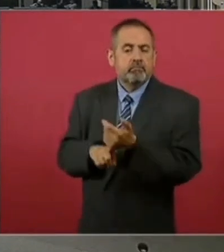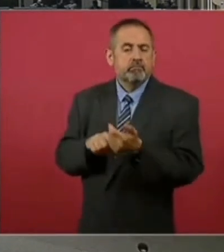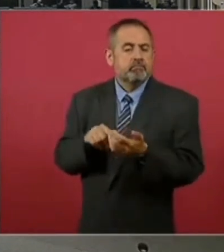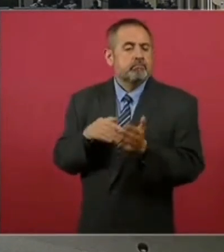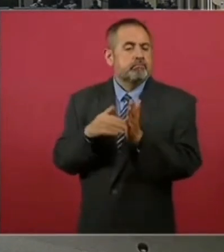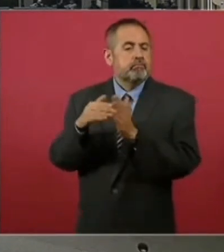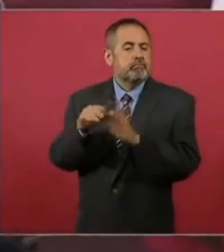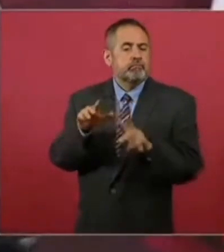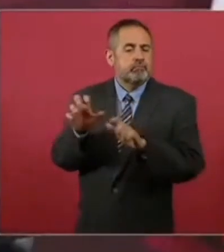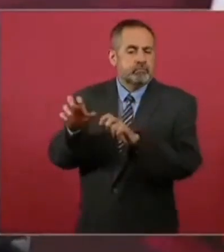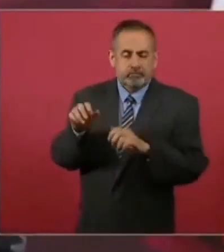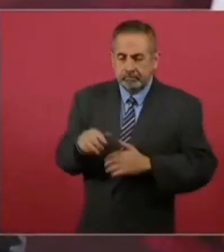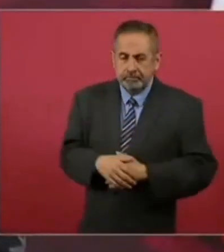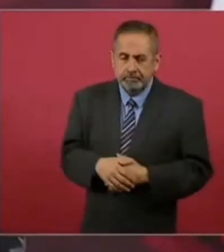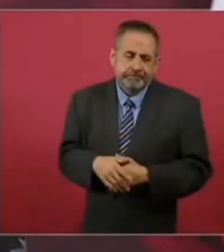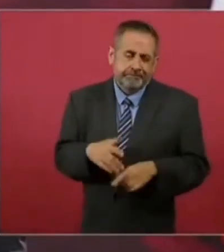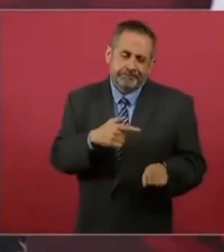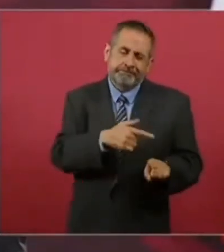periodo neoliberal.